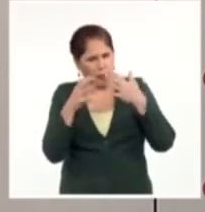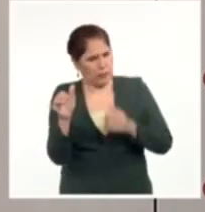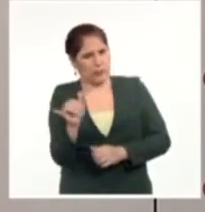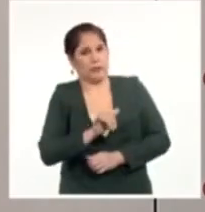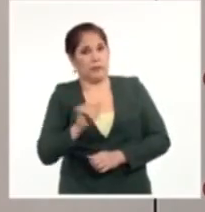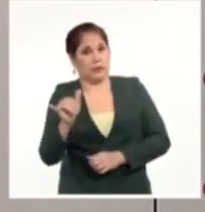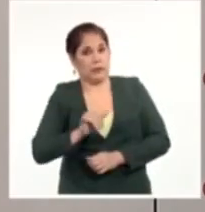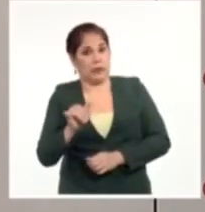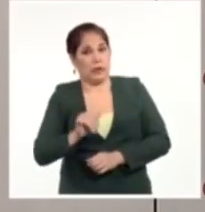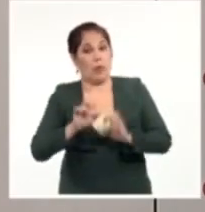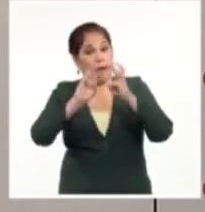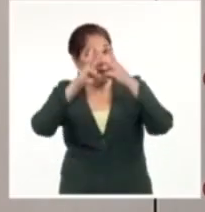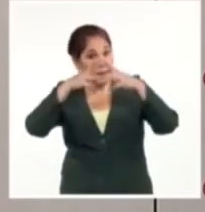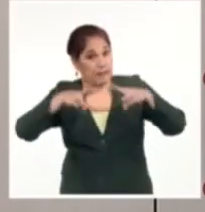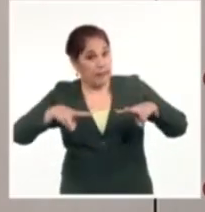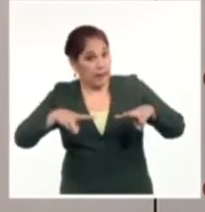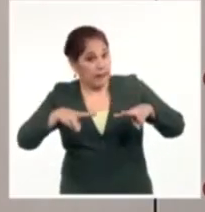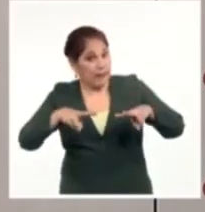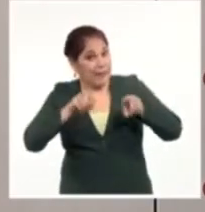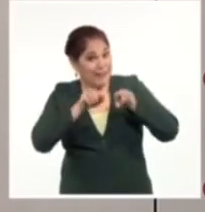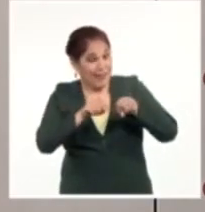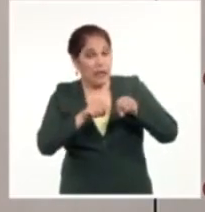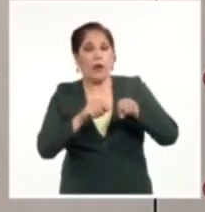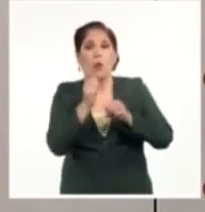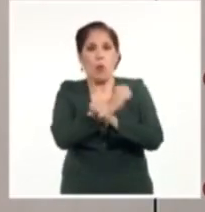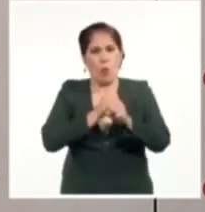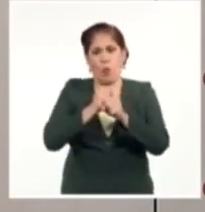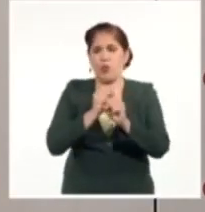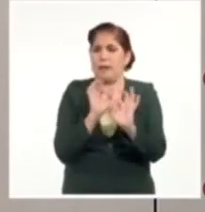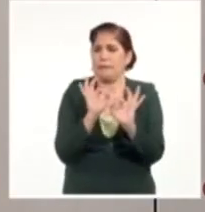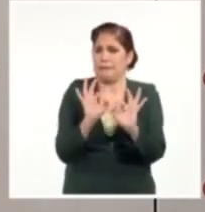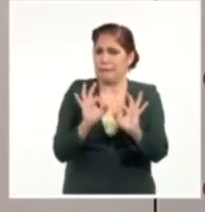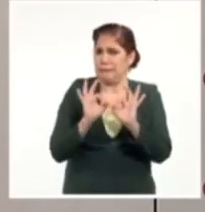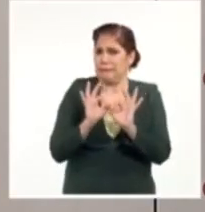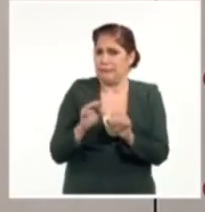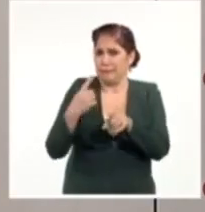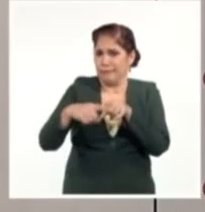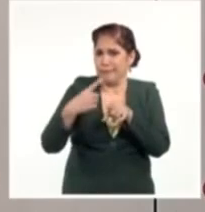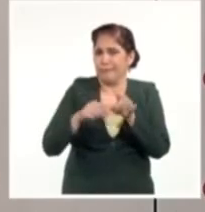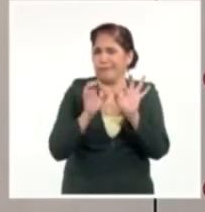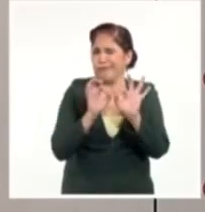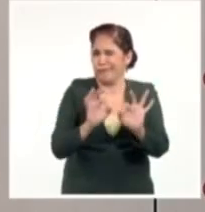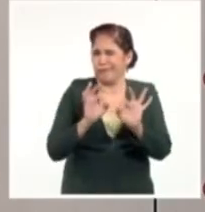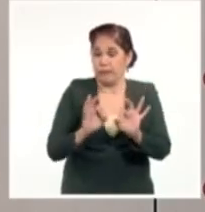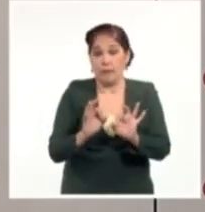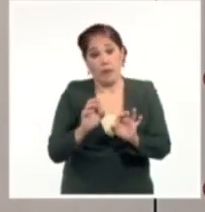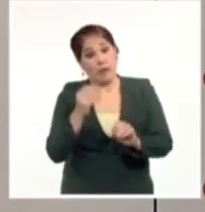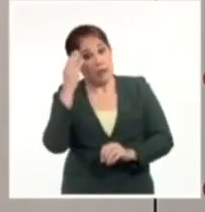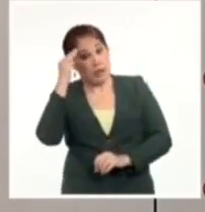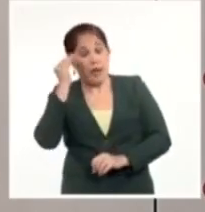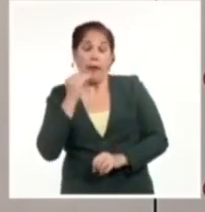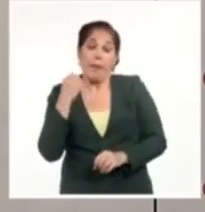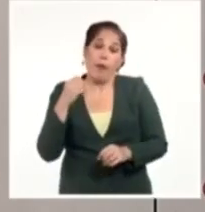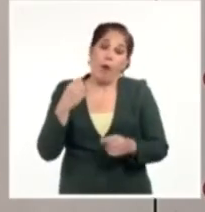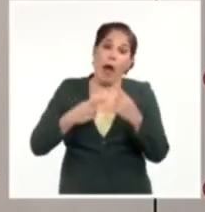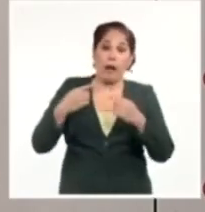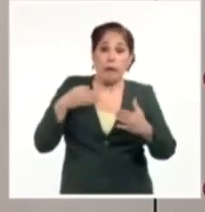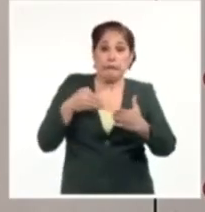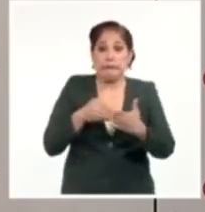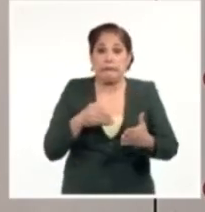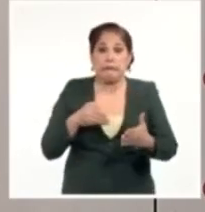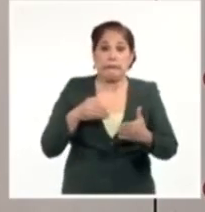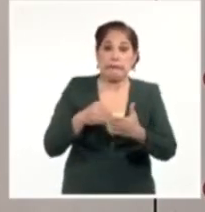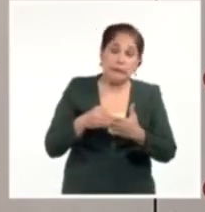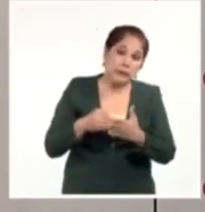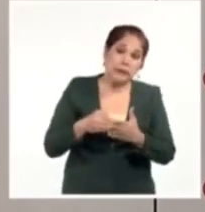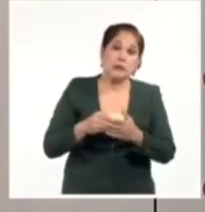mundo virtual magistralmente, con todas sus herramientas y potencialidades. Obviamente ha tenido tropiezos, su apuesta al Bitcoin no